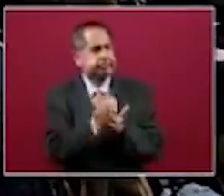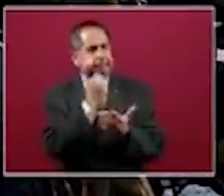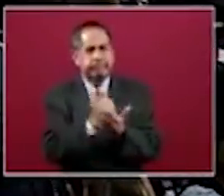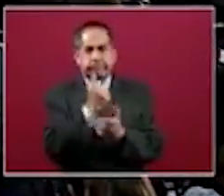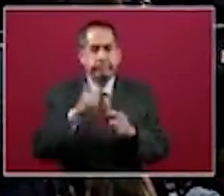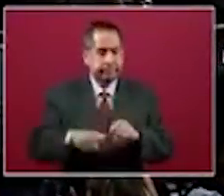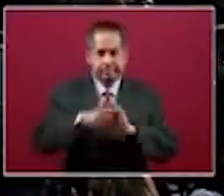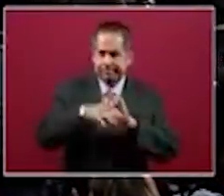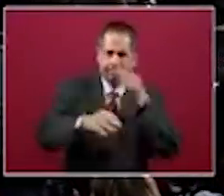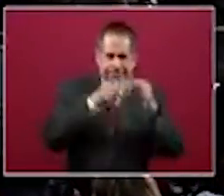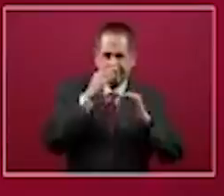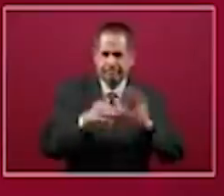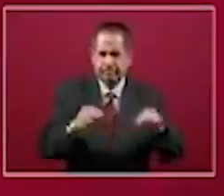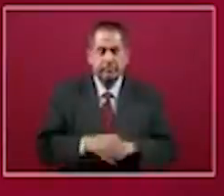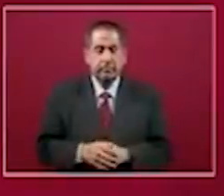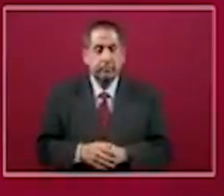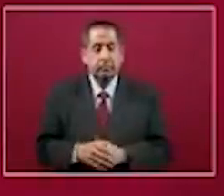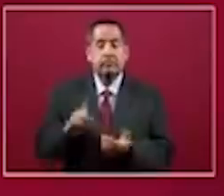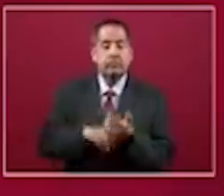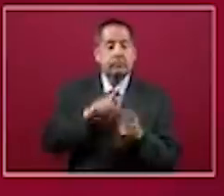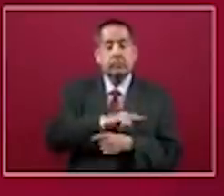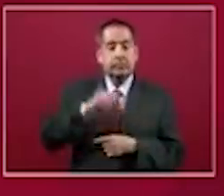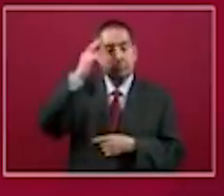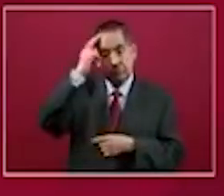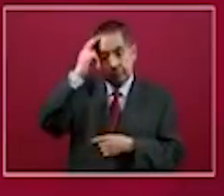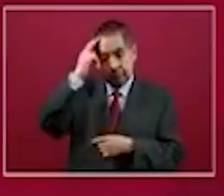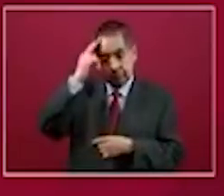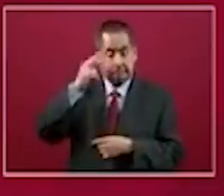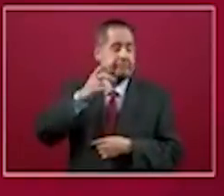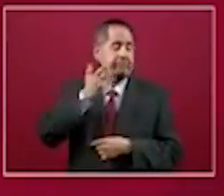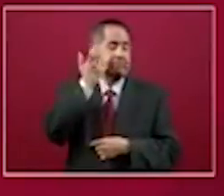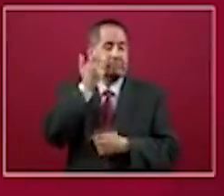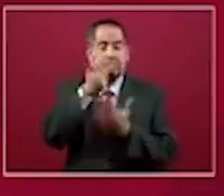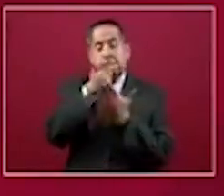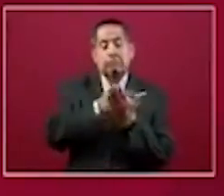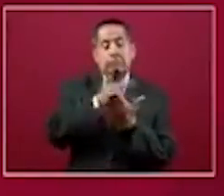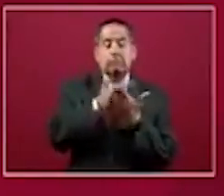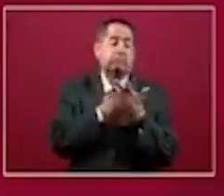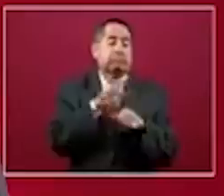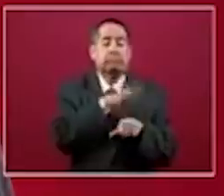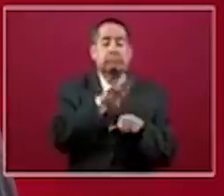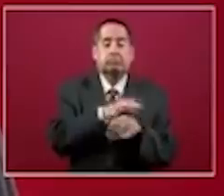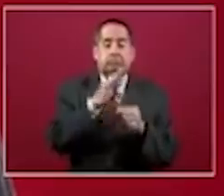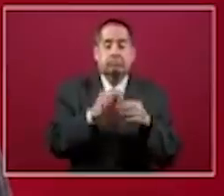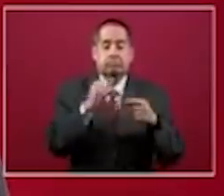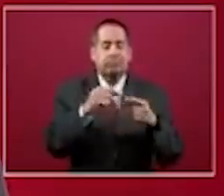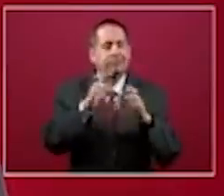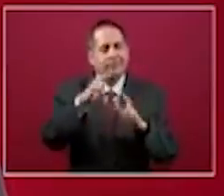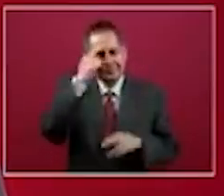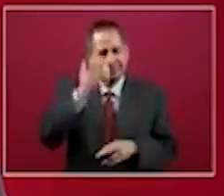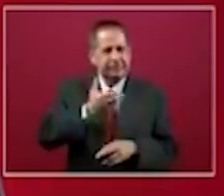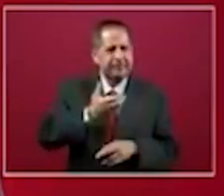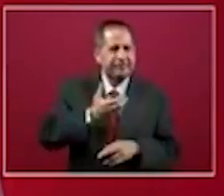triunfador, mientras Porfirio mandaba las listas con las famosas palomas